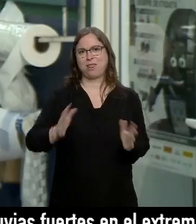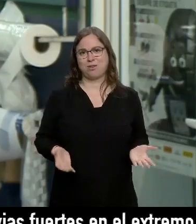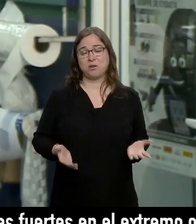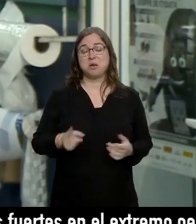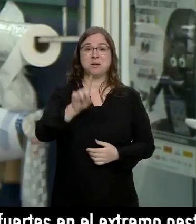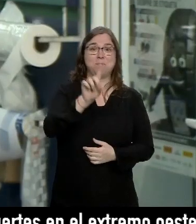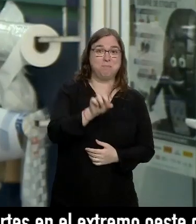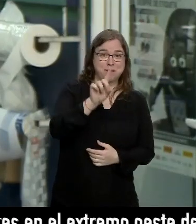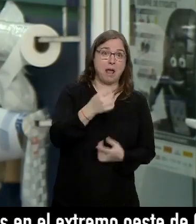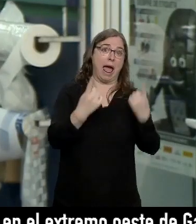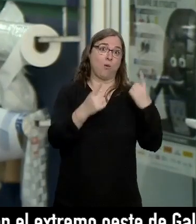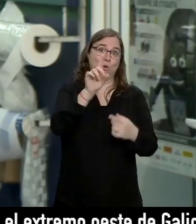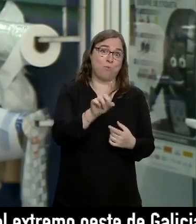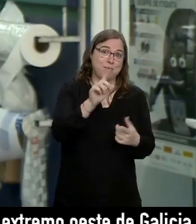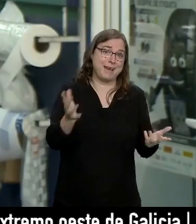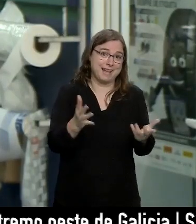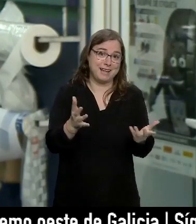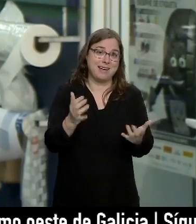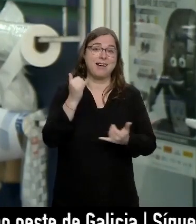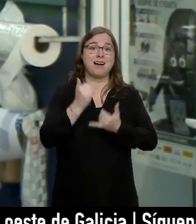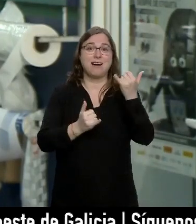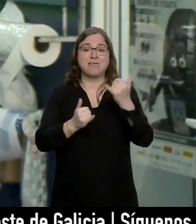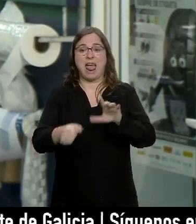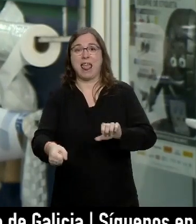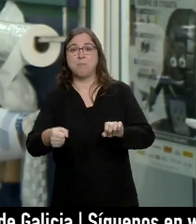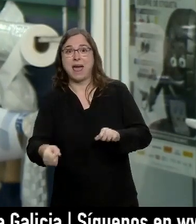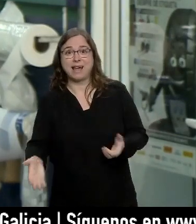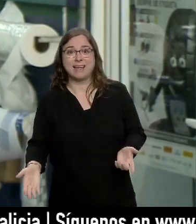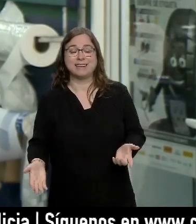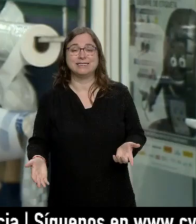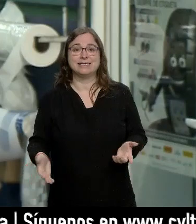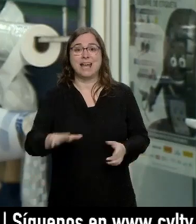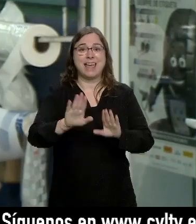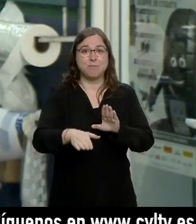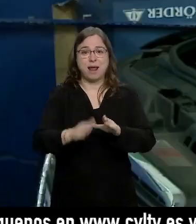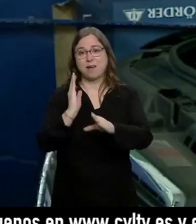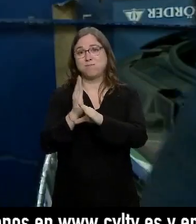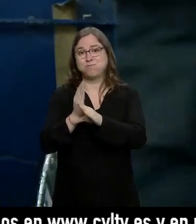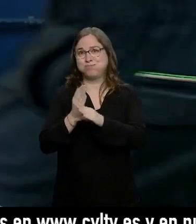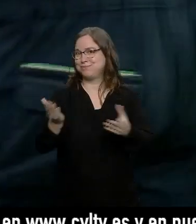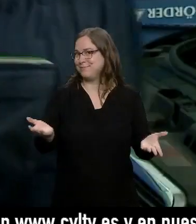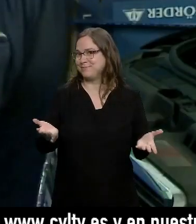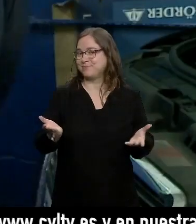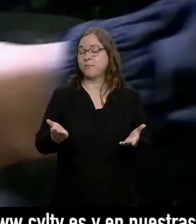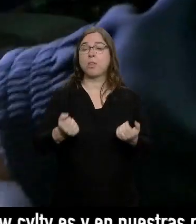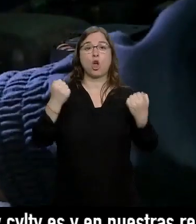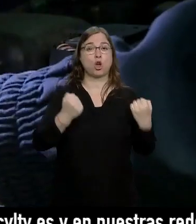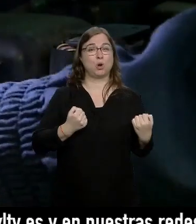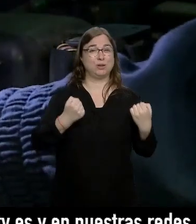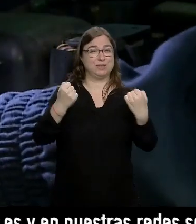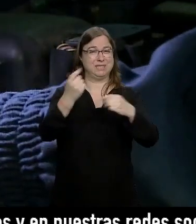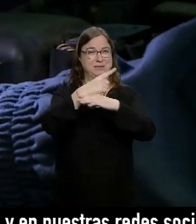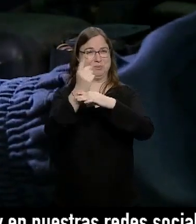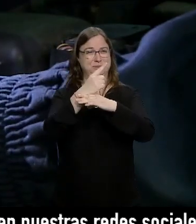En primera, alguno le llevará en primera, entonces tiraremos más de embrague, el embrague también se desgasta. Con los coches circulando a